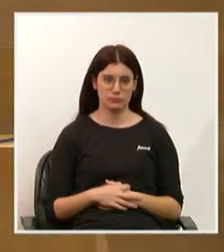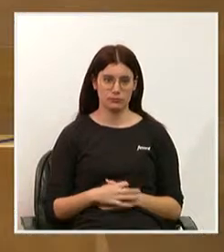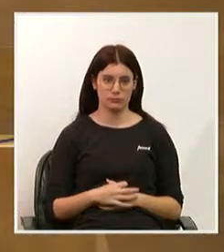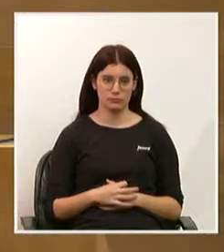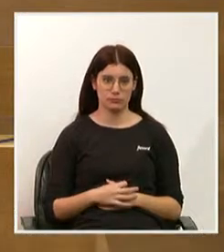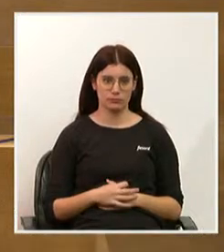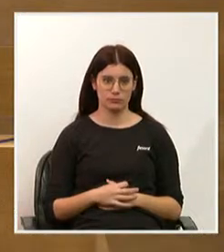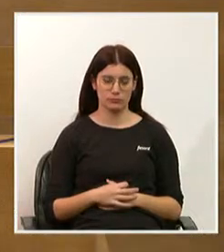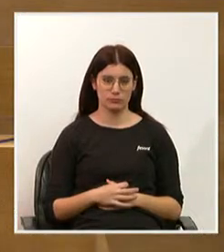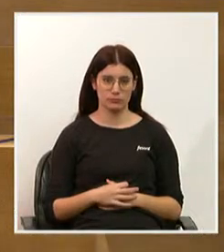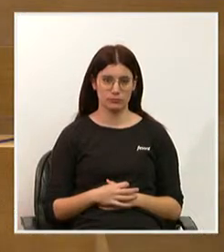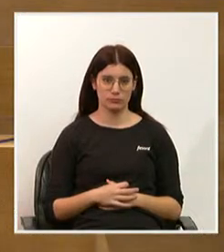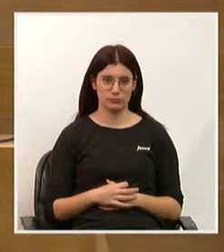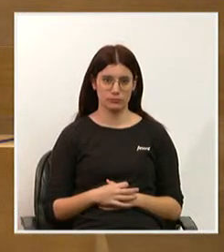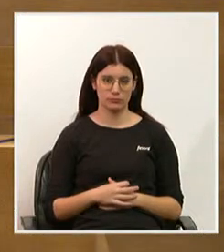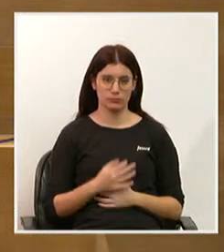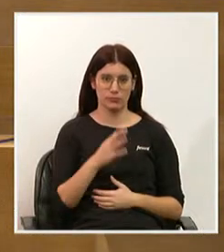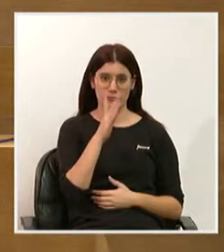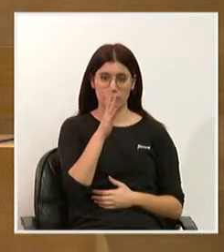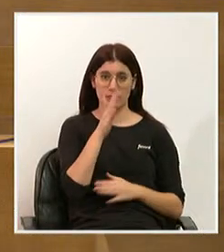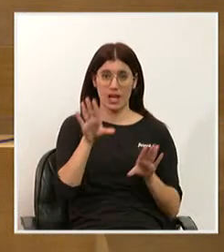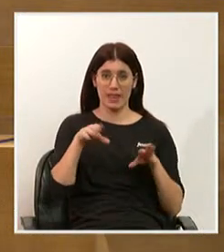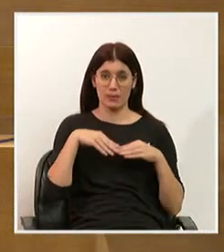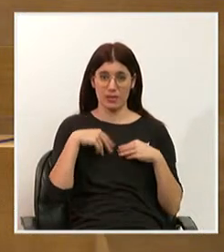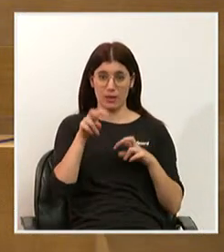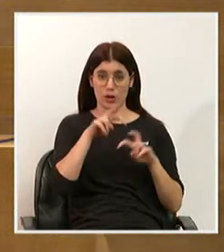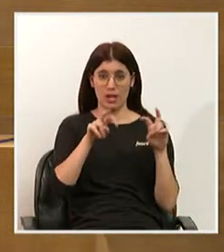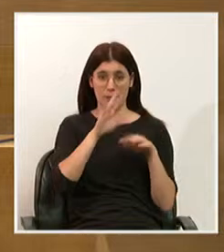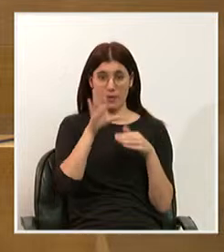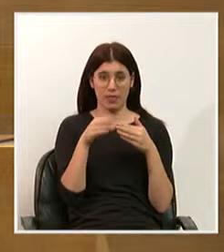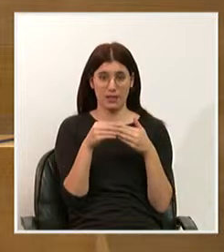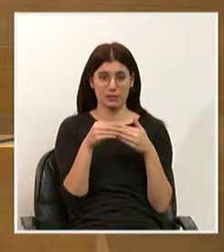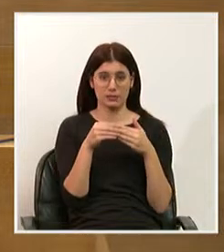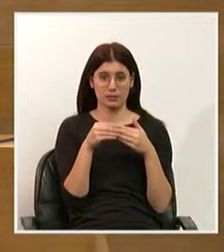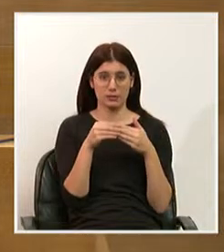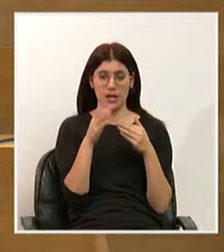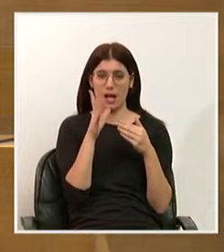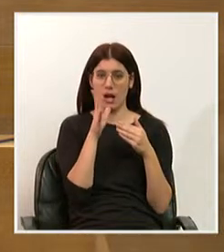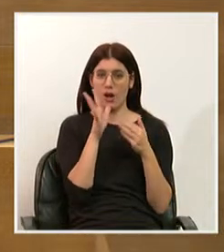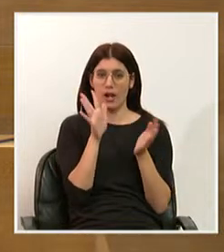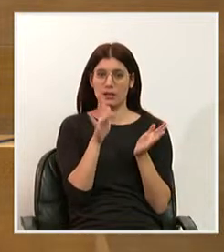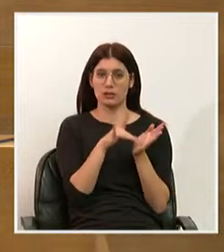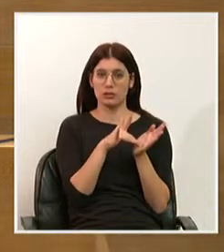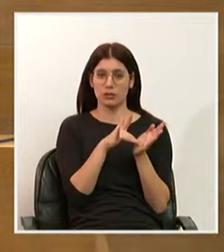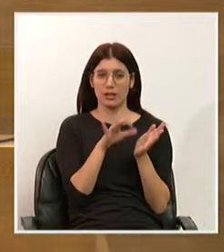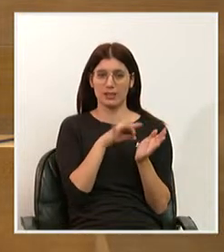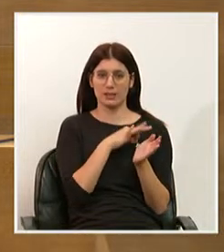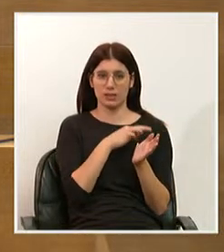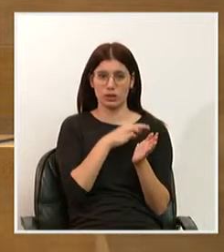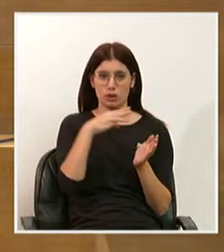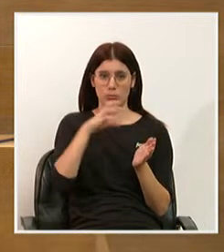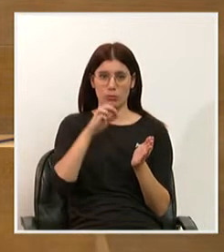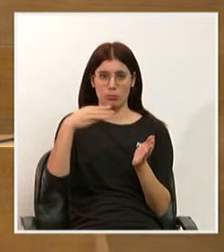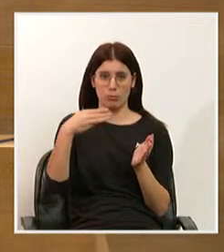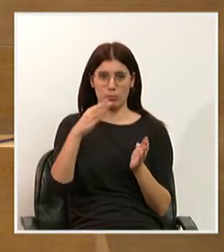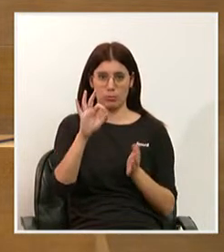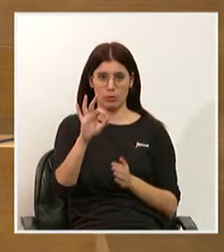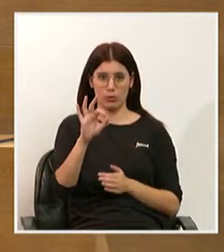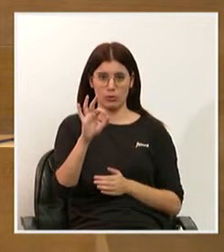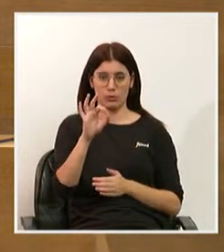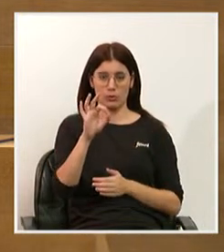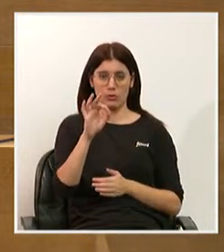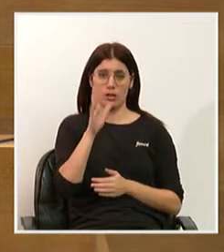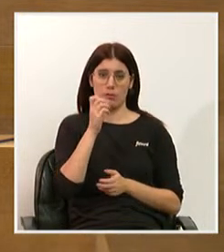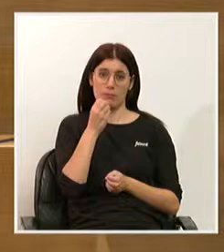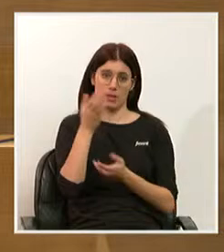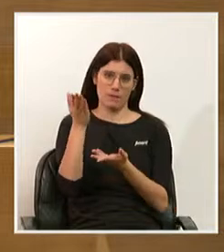gracias para ación de enmiendas tiene la palabra se si permiten damos la bienvenida